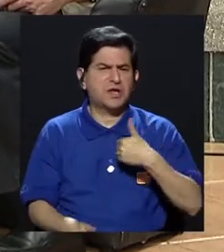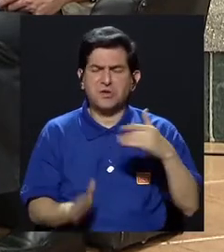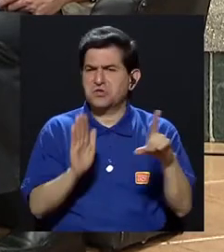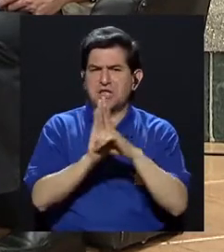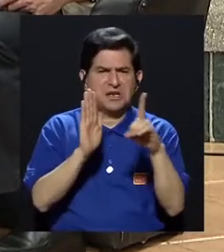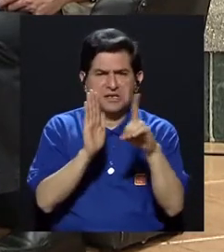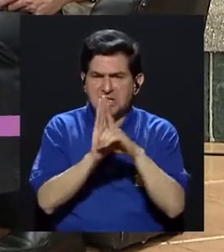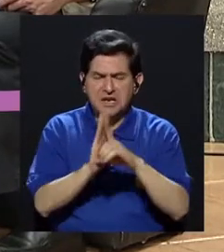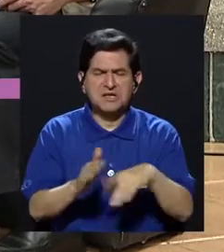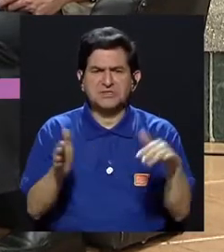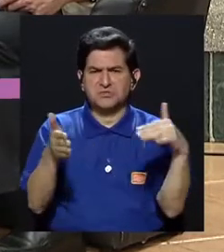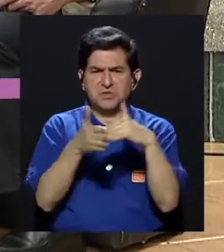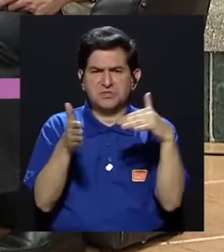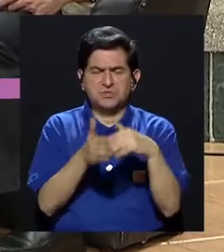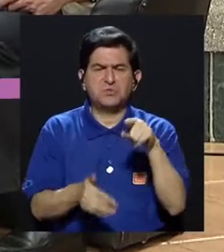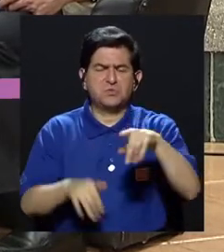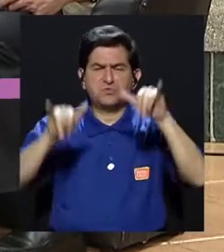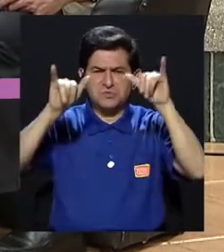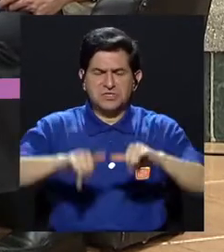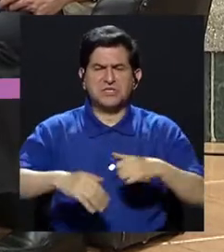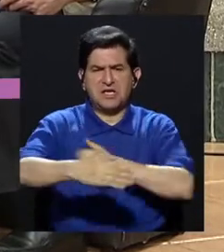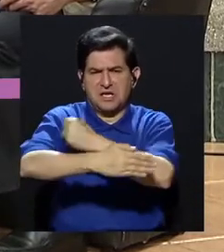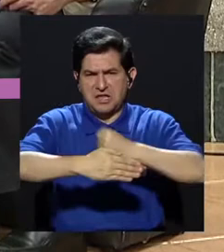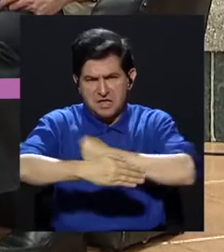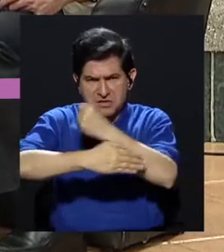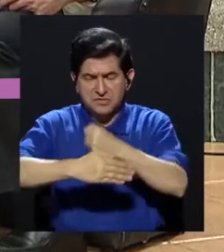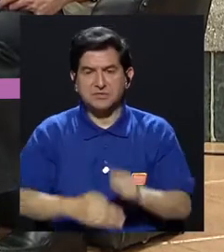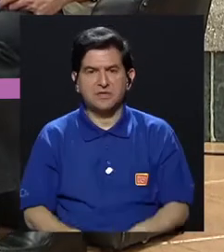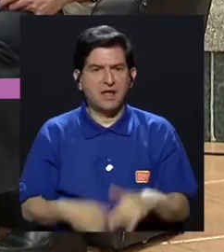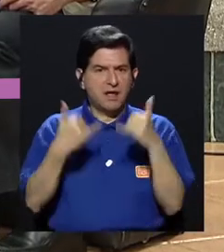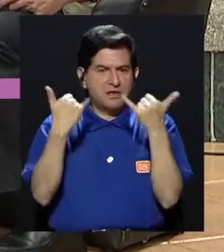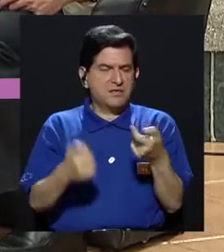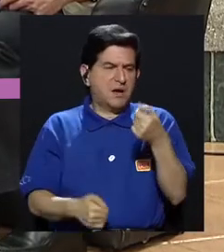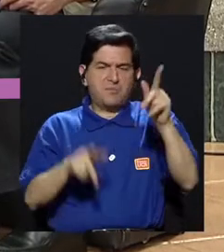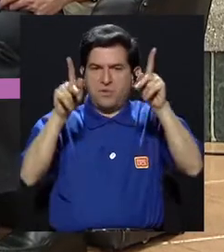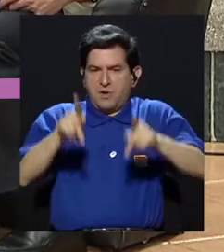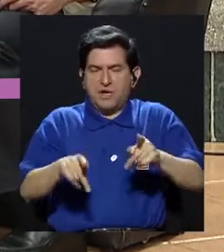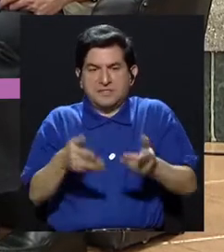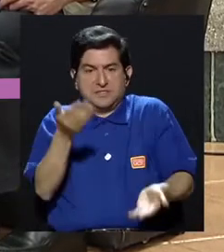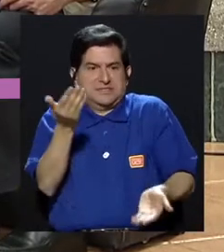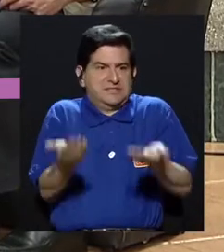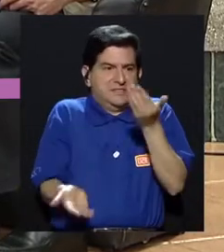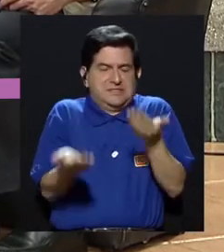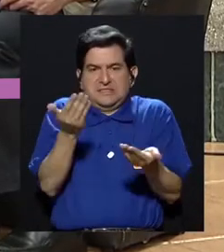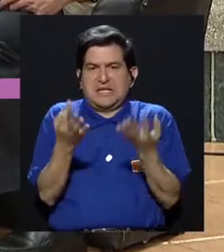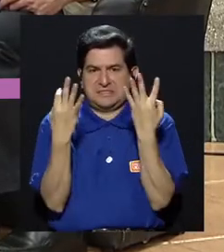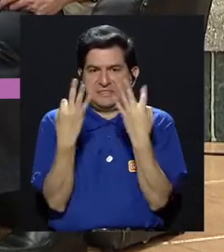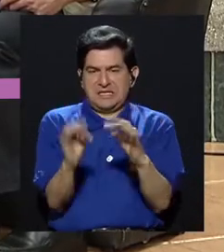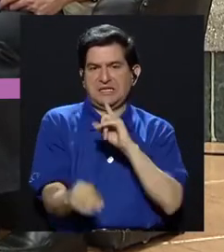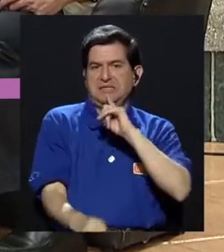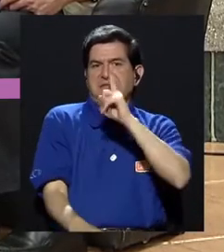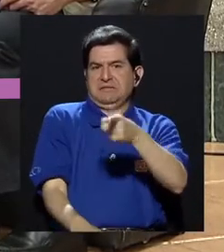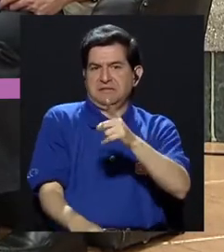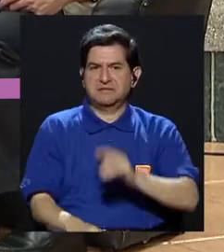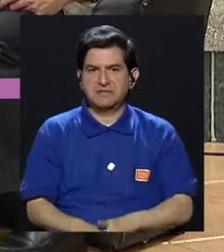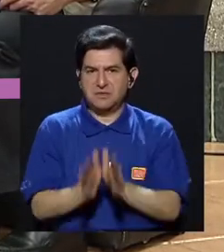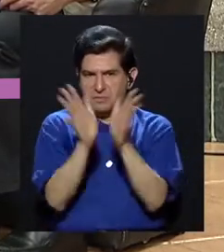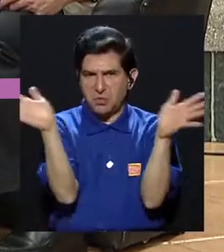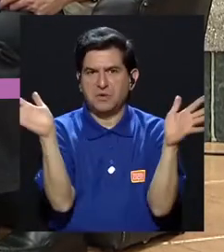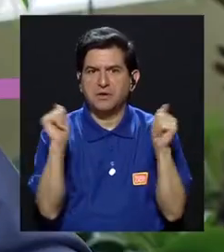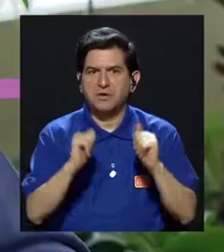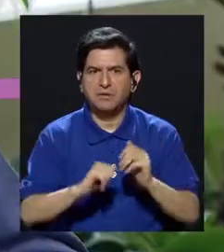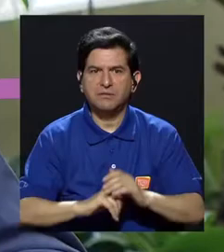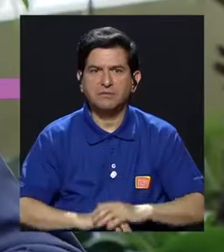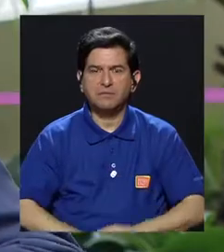tiene derecho a estudiar, usted se queda cocinando, ya tal vez pocas personas se atreven a decir eso en